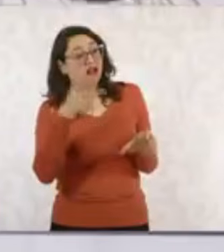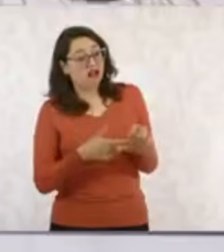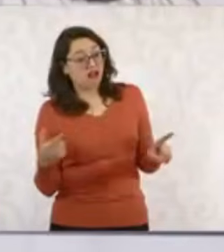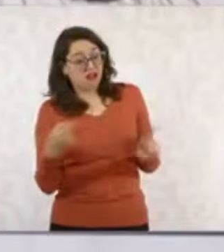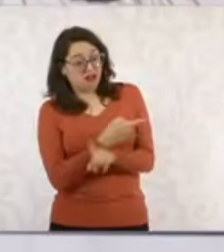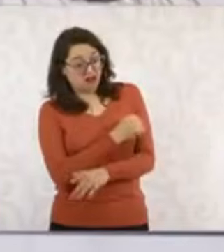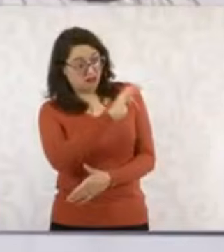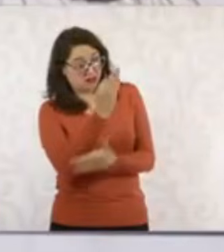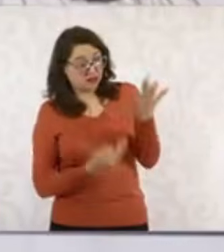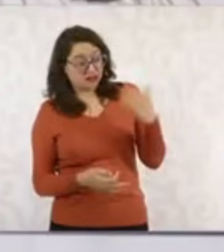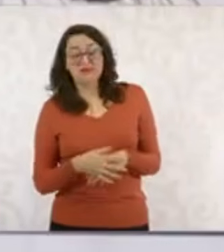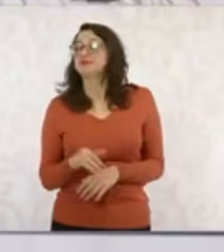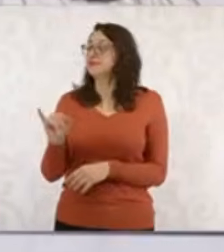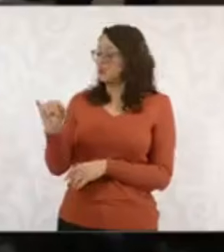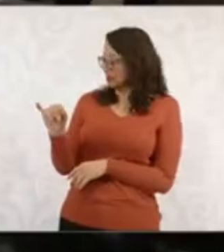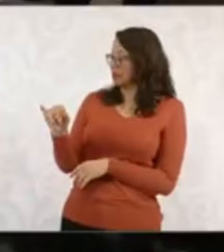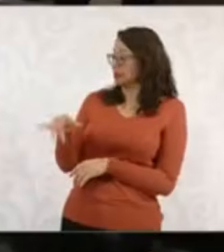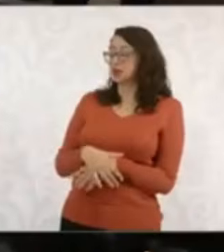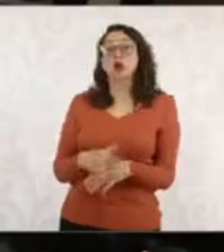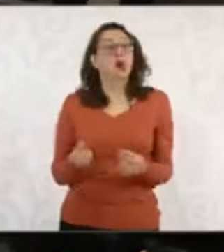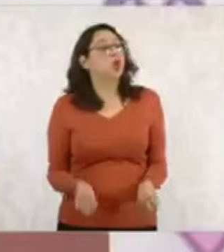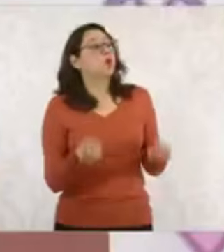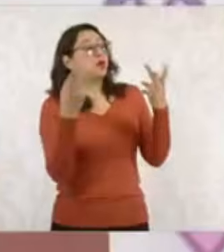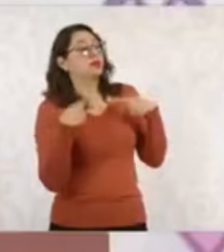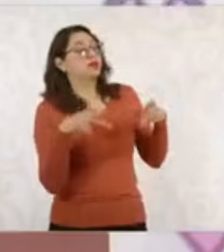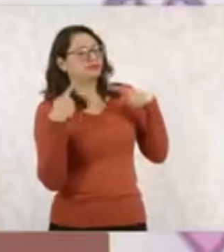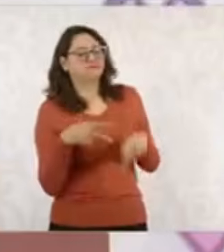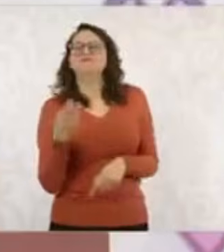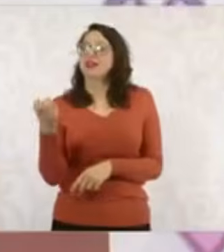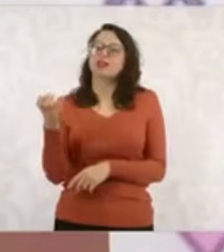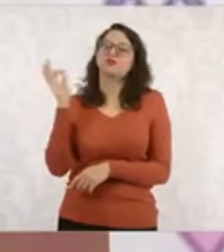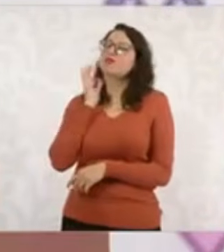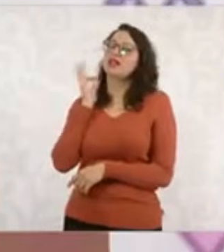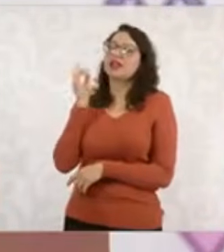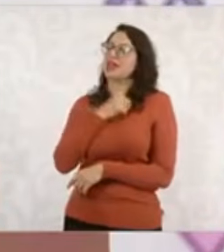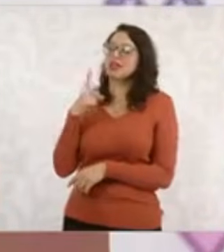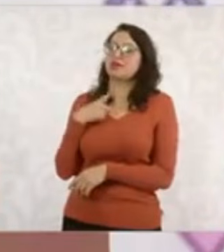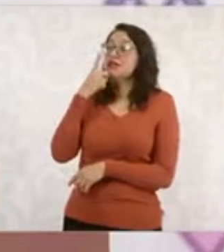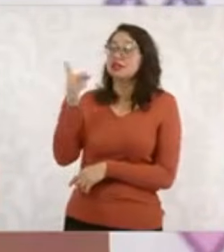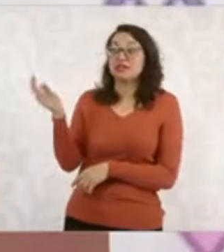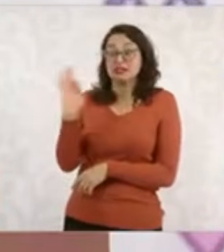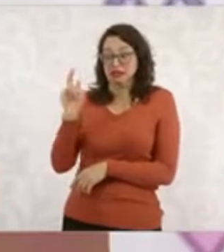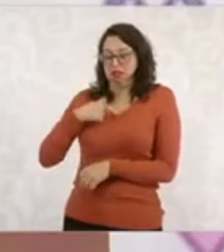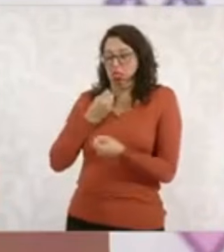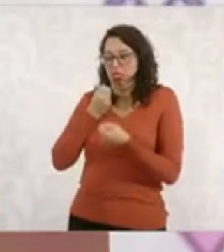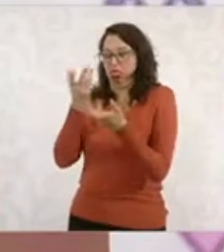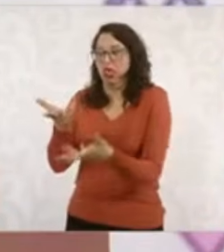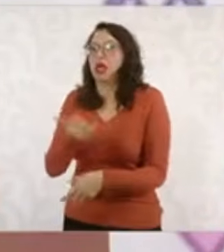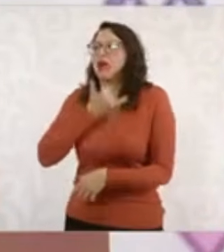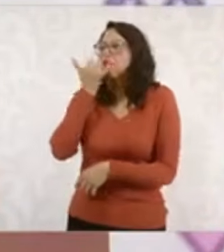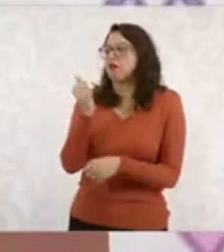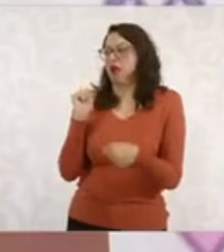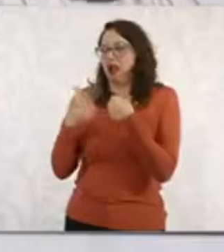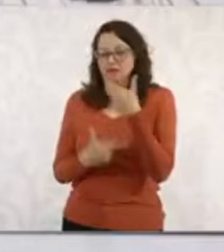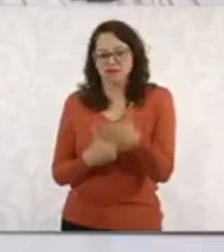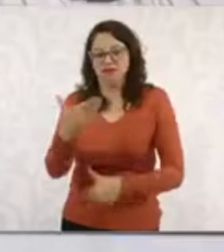Sí. ¿Cuántas personas son? Ya, yo creo que la Fiscalía, no Están voy a cometer ¿verdad? algún error